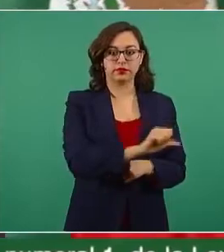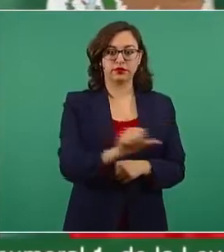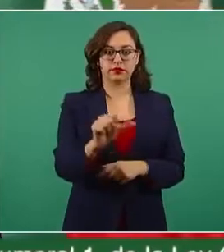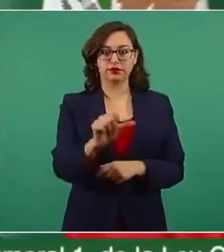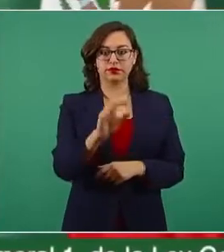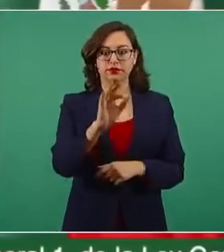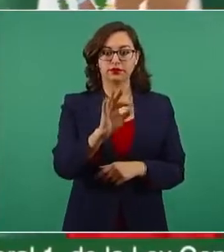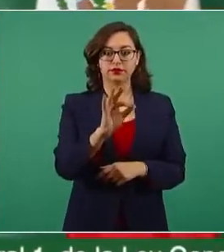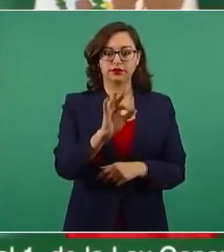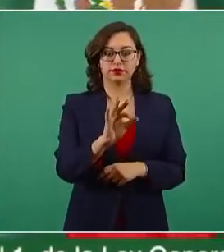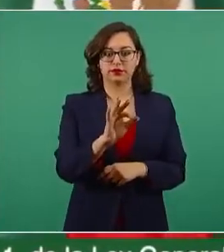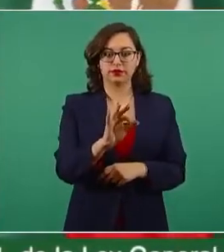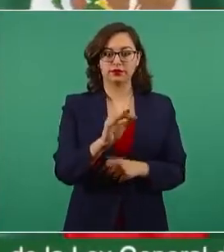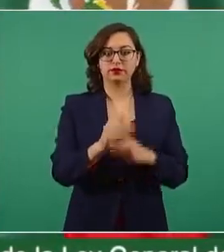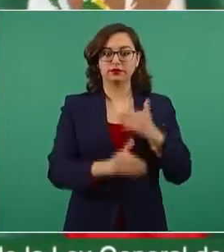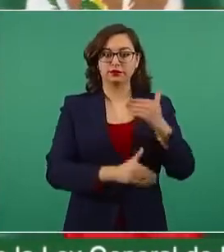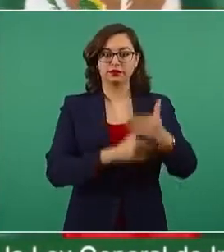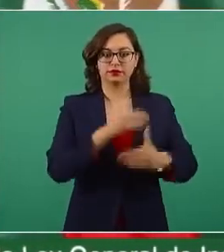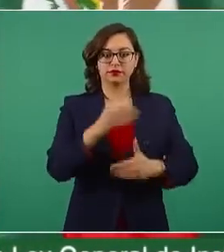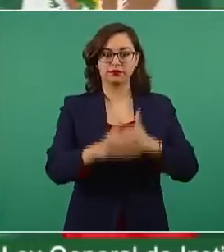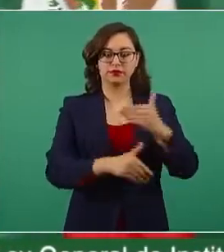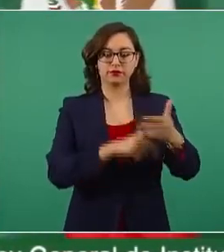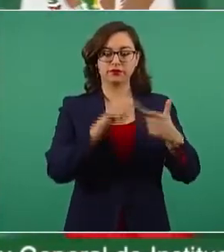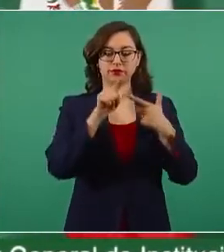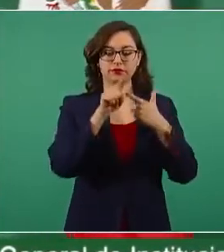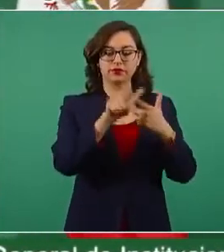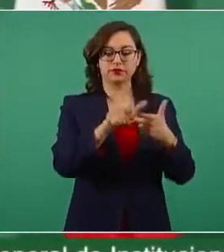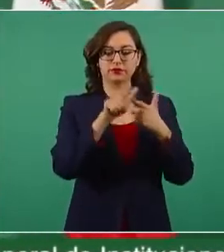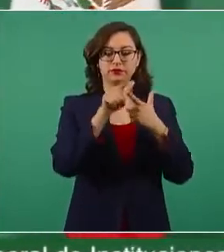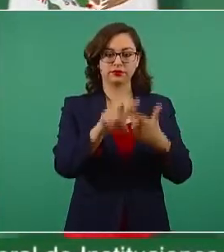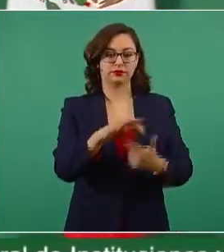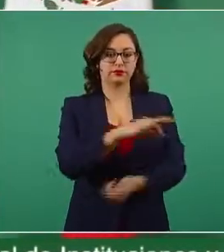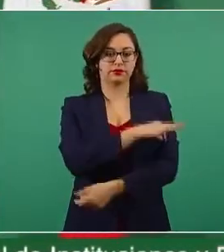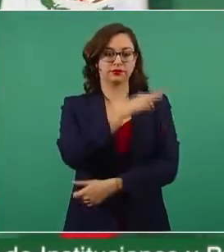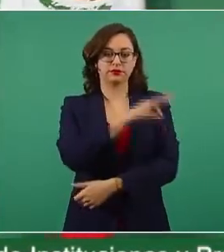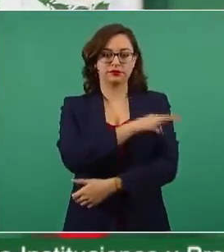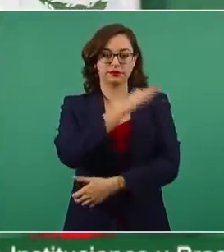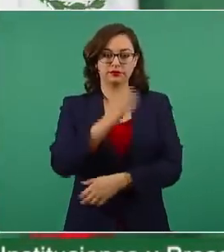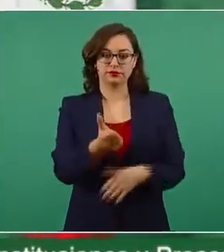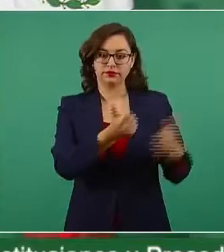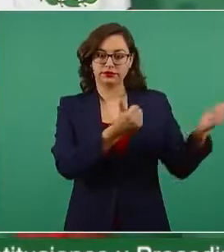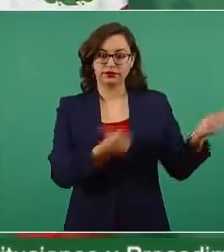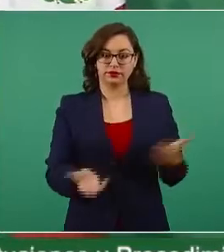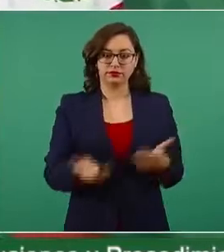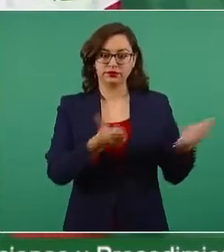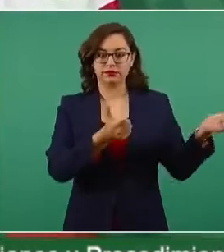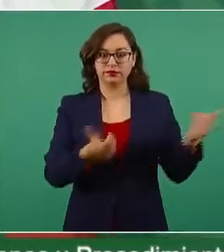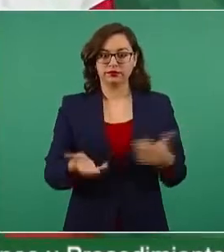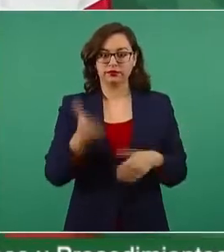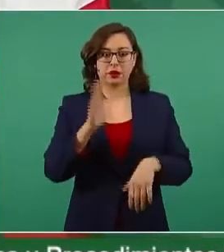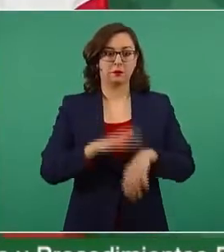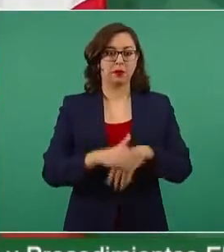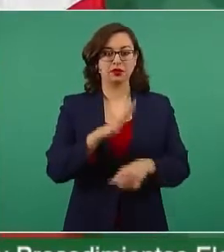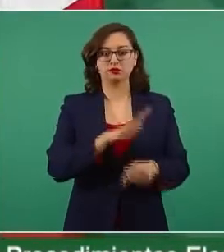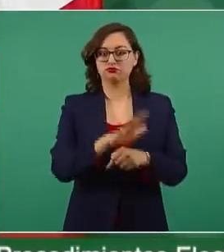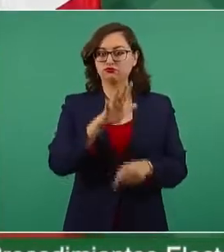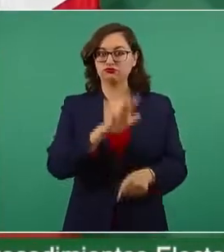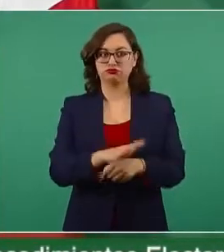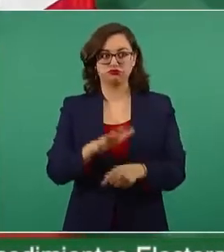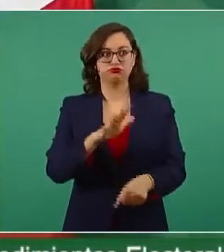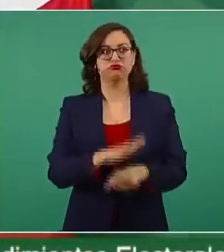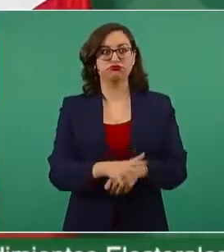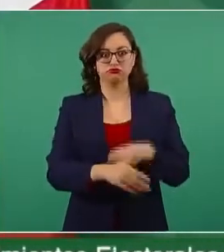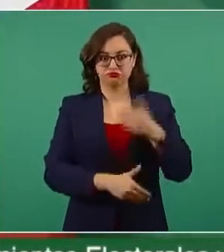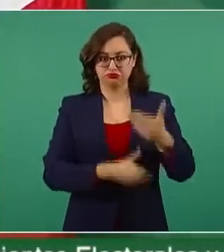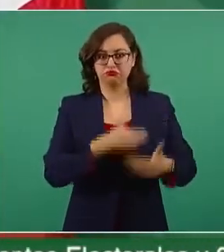y siguen llegando vacunas y vamos a tener abasto suficiente y